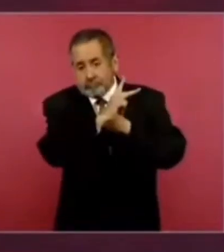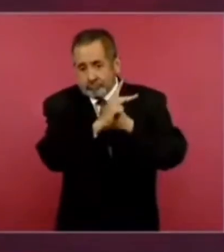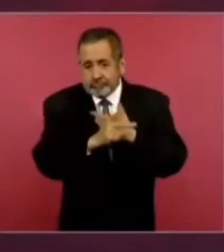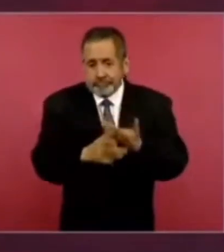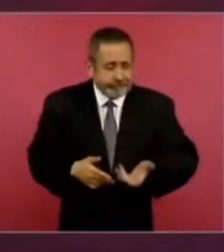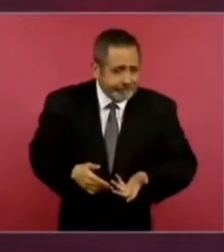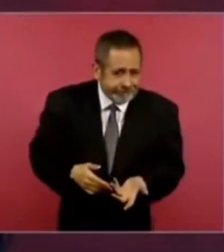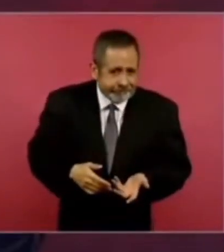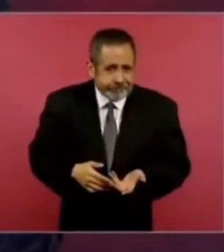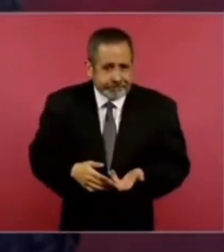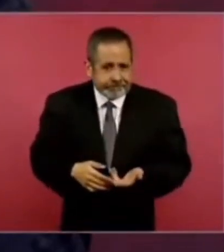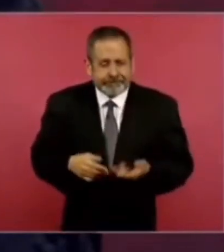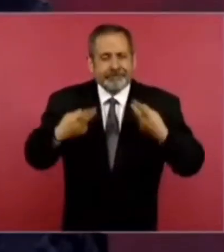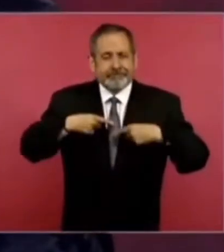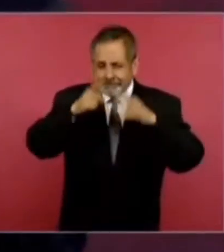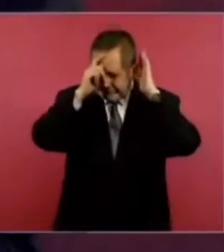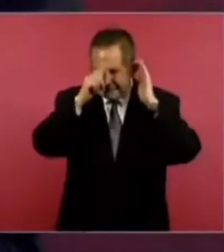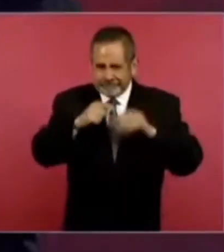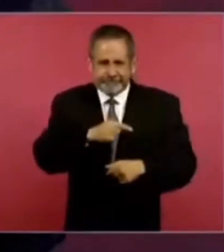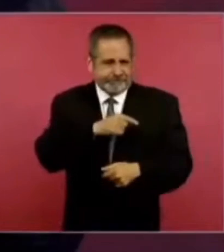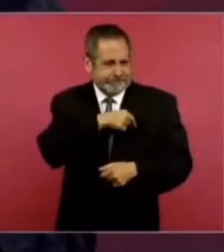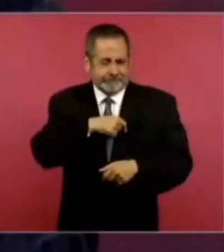Esto para los jóvenes,